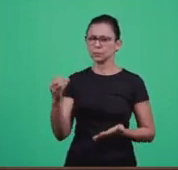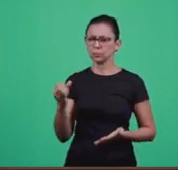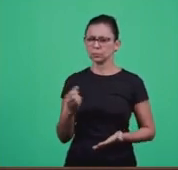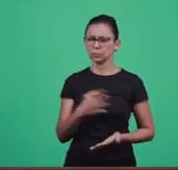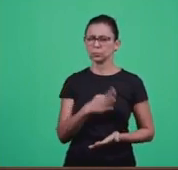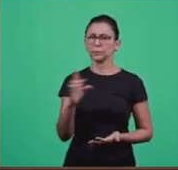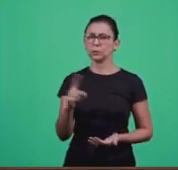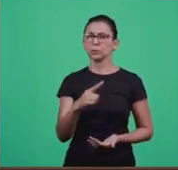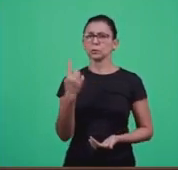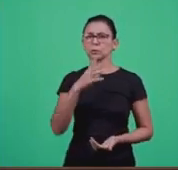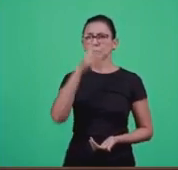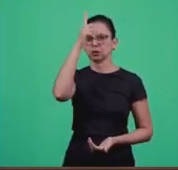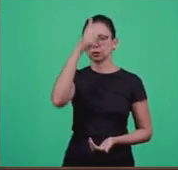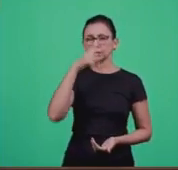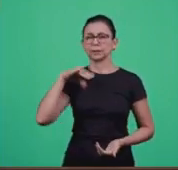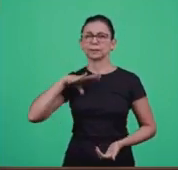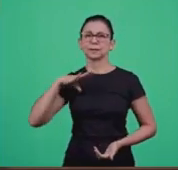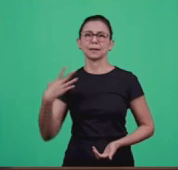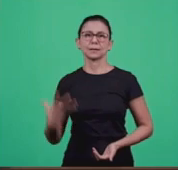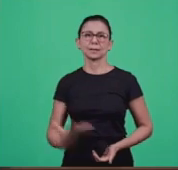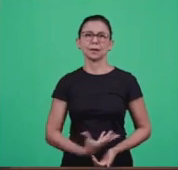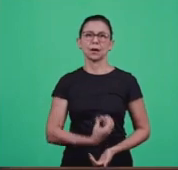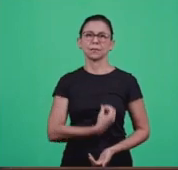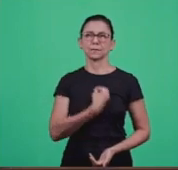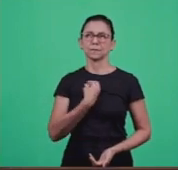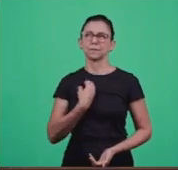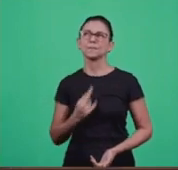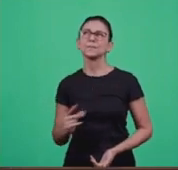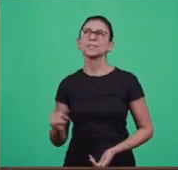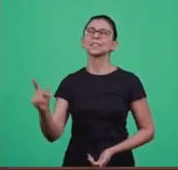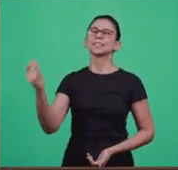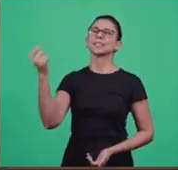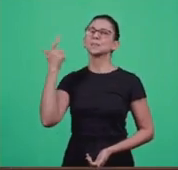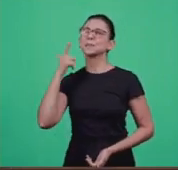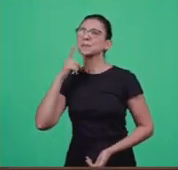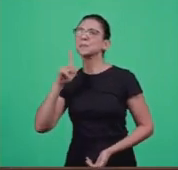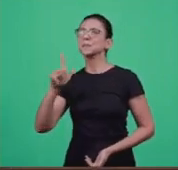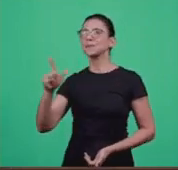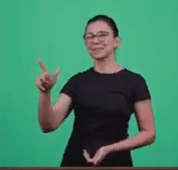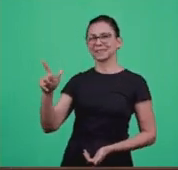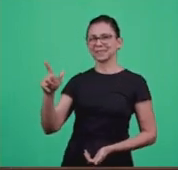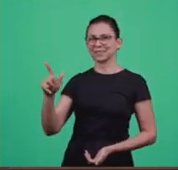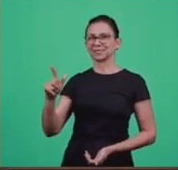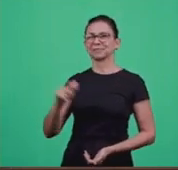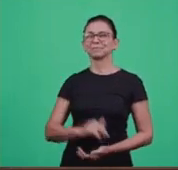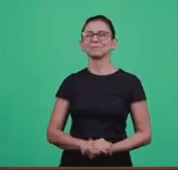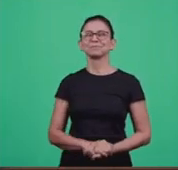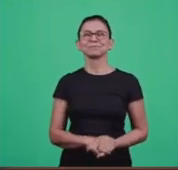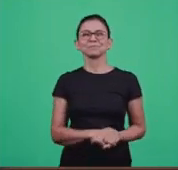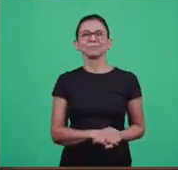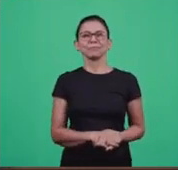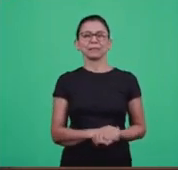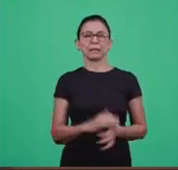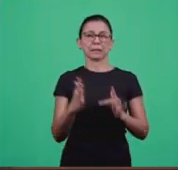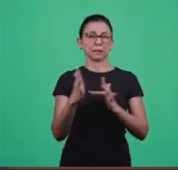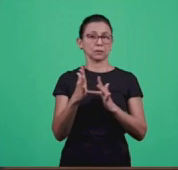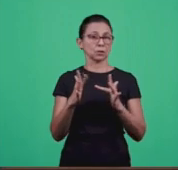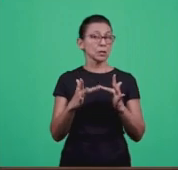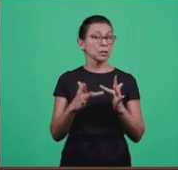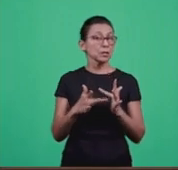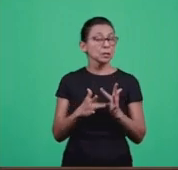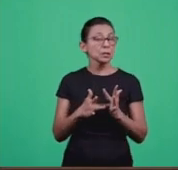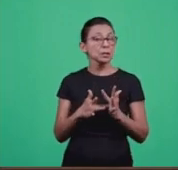que cree en el Señor Jesús va a tener derecho a ser salvo, a tener vida eterna, a tener restauración en su